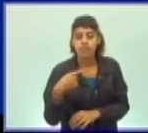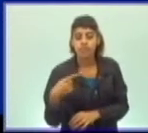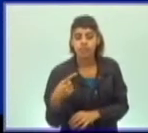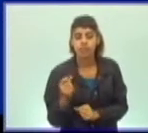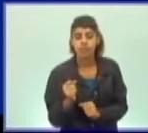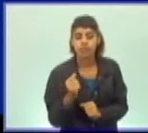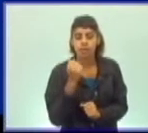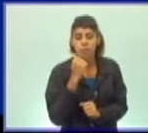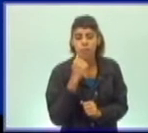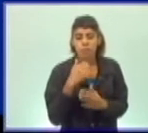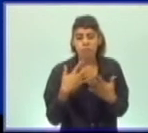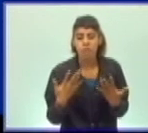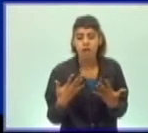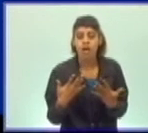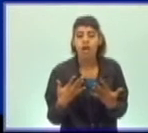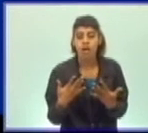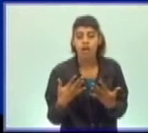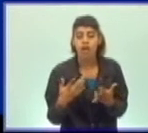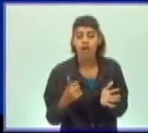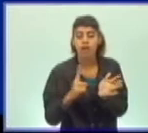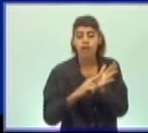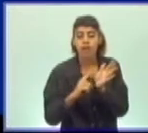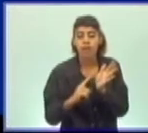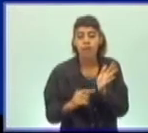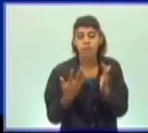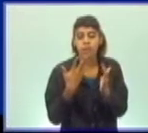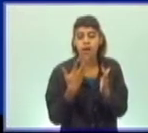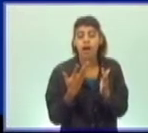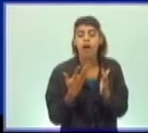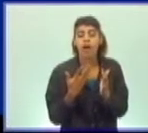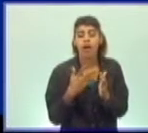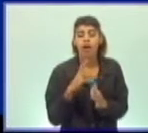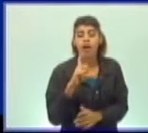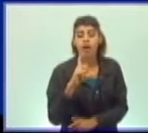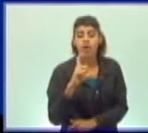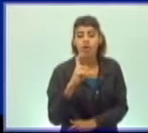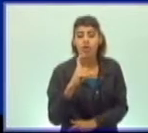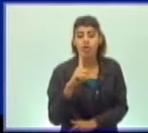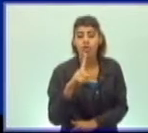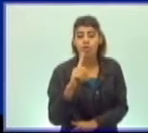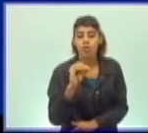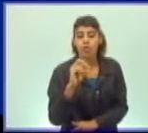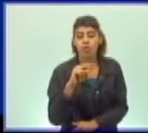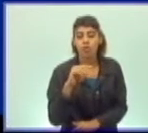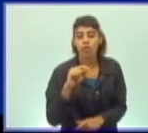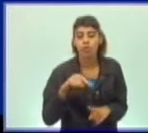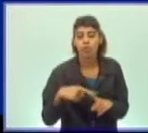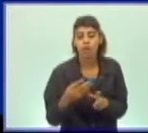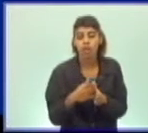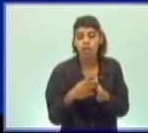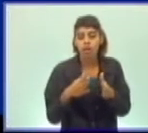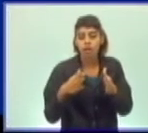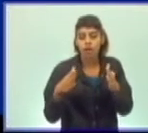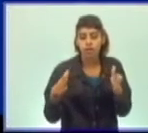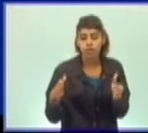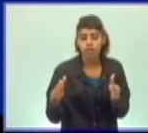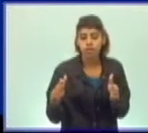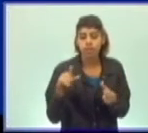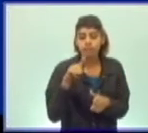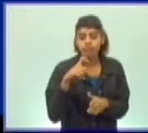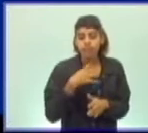propiedades oxidantes? El elemento cloro. ¿Por qué? Porque al aumentar el número atómico es el elemento que